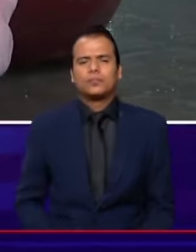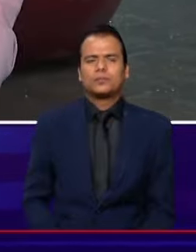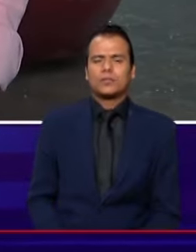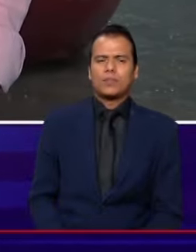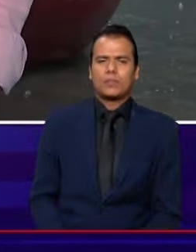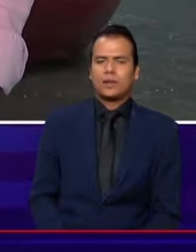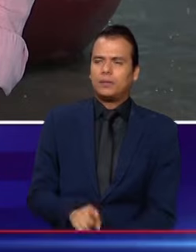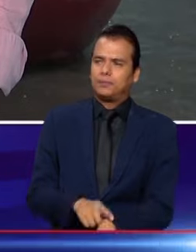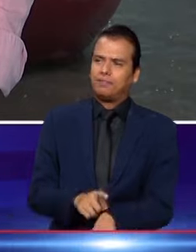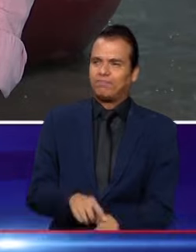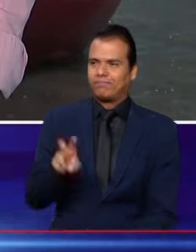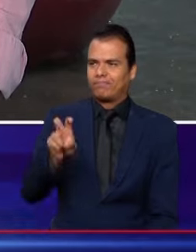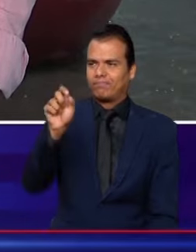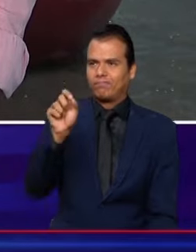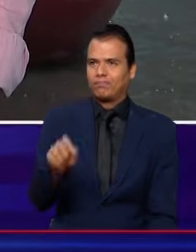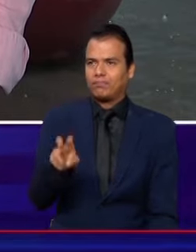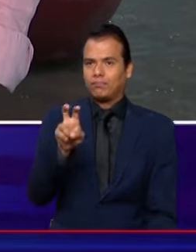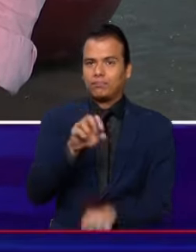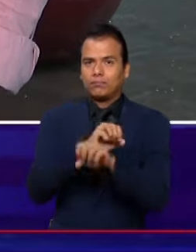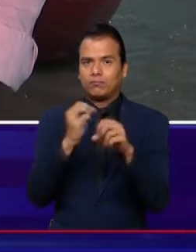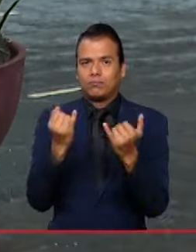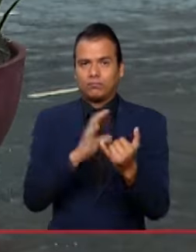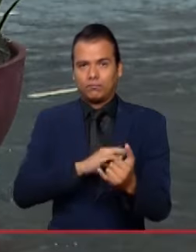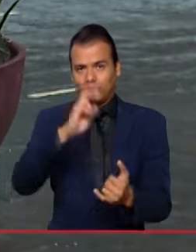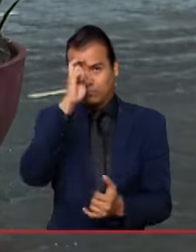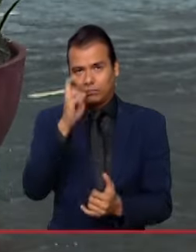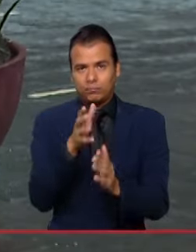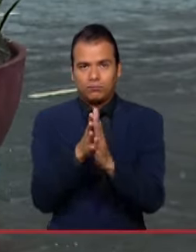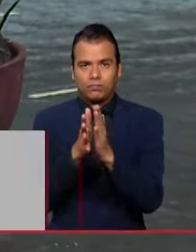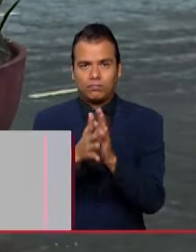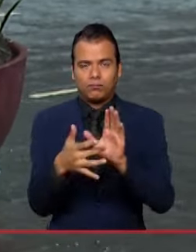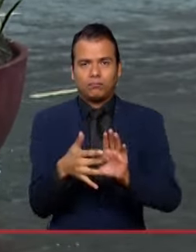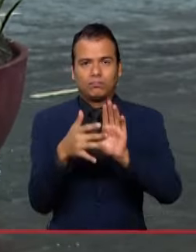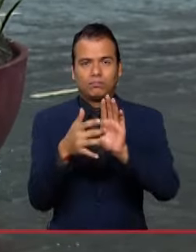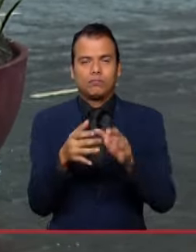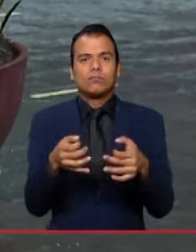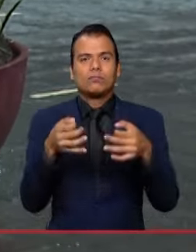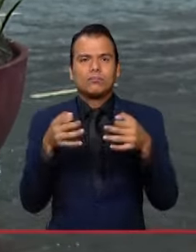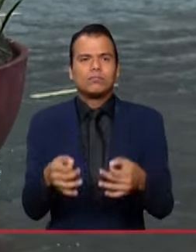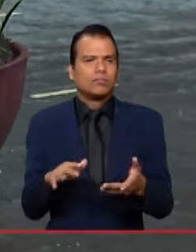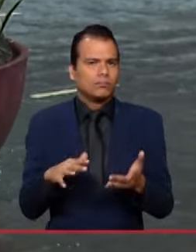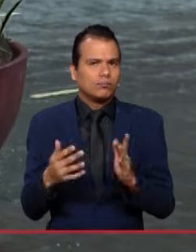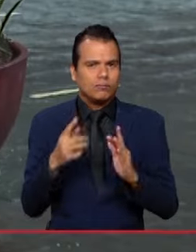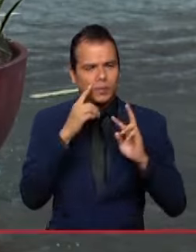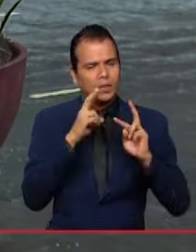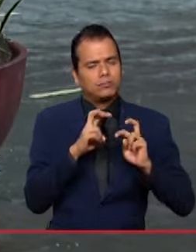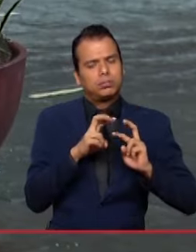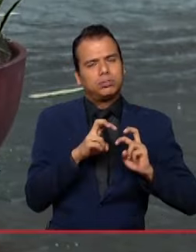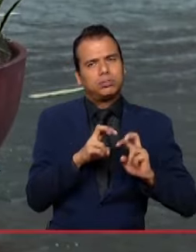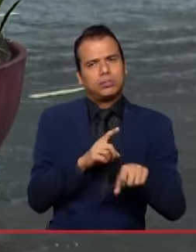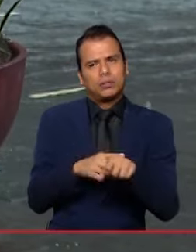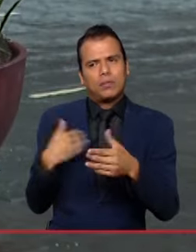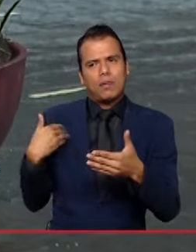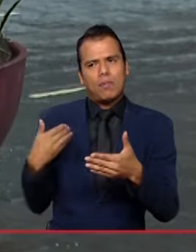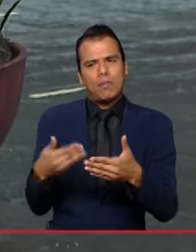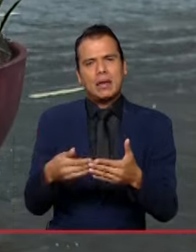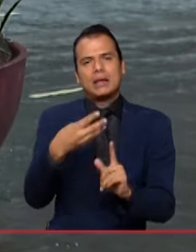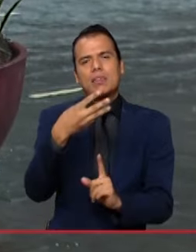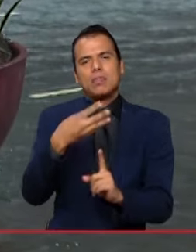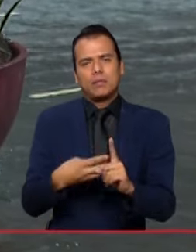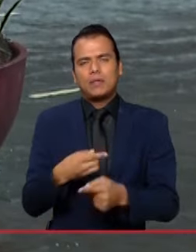Siete minutos de la mañana, estamos en directo desde el norte de la ciudad de Cali. Gigi, más o menos 3 meses duró esta investigación que hoy permite